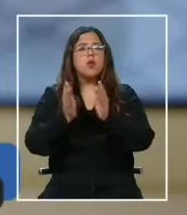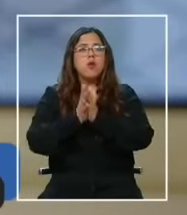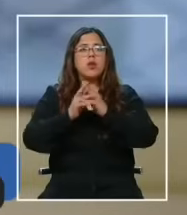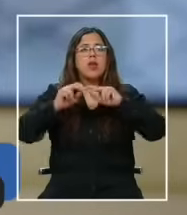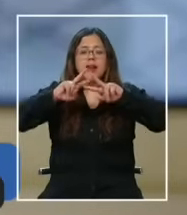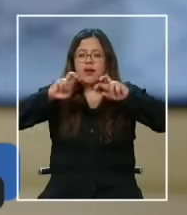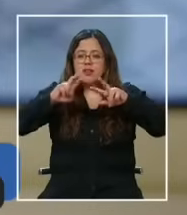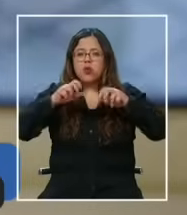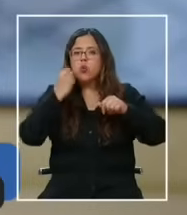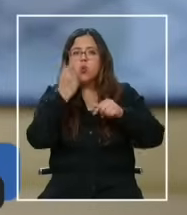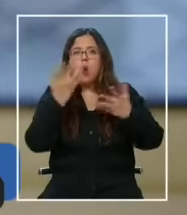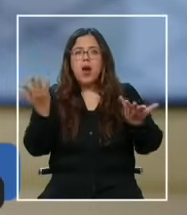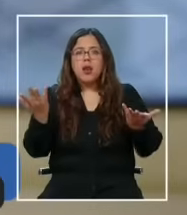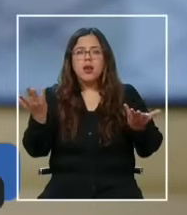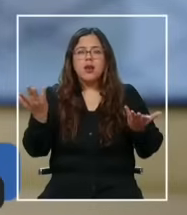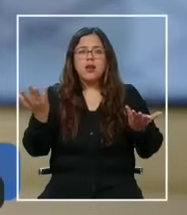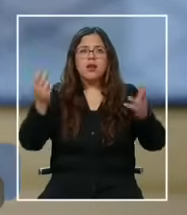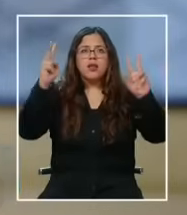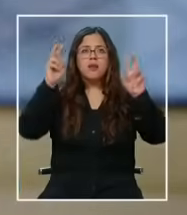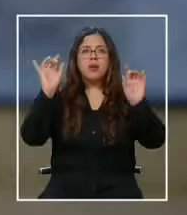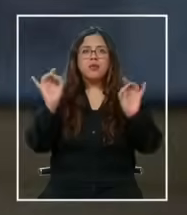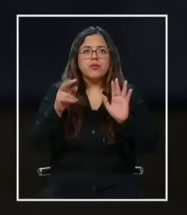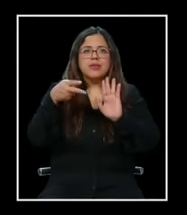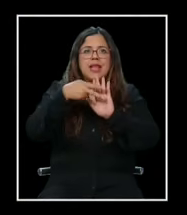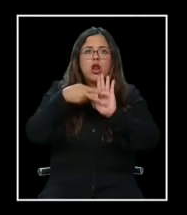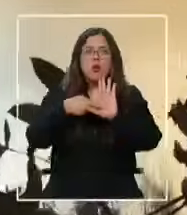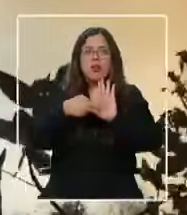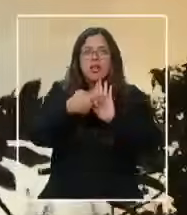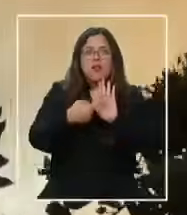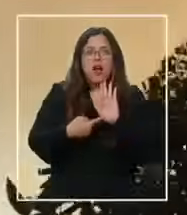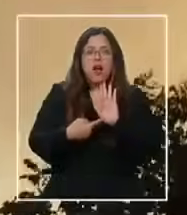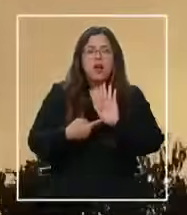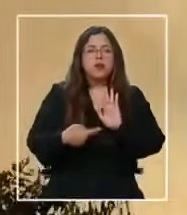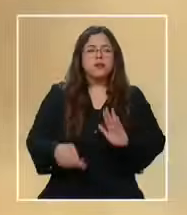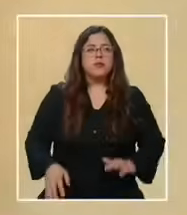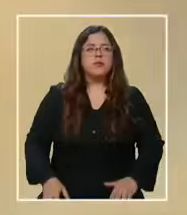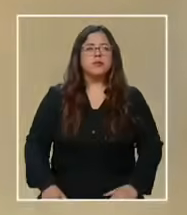Cuáles son nuestras posibilidades dentro de la normativa legal